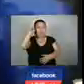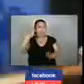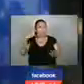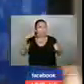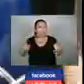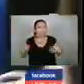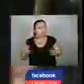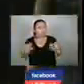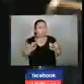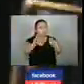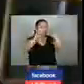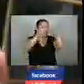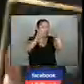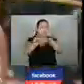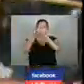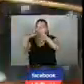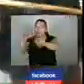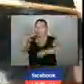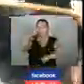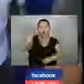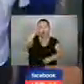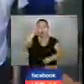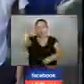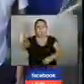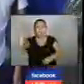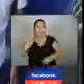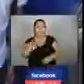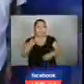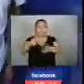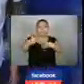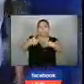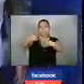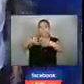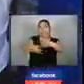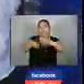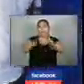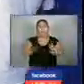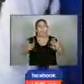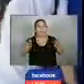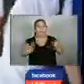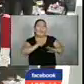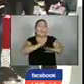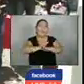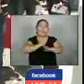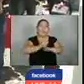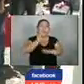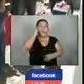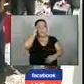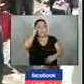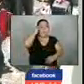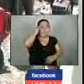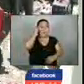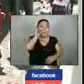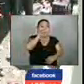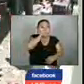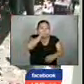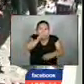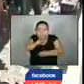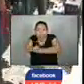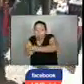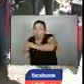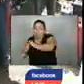seguir abriendo oportunidades en el extranjero de forma legal, con la idea de evitar de que los salvadoreños busquen mejores